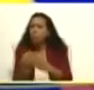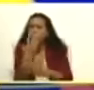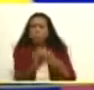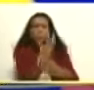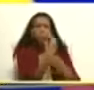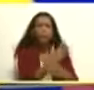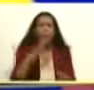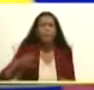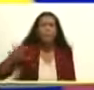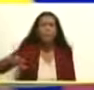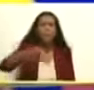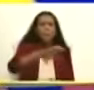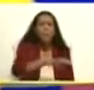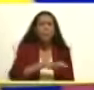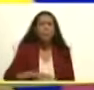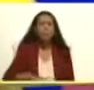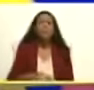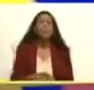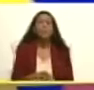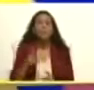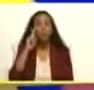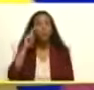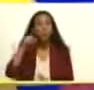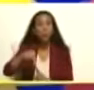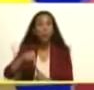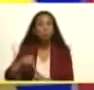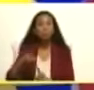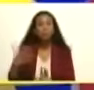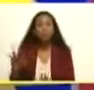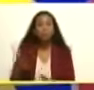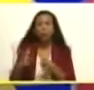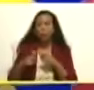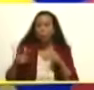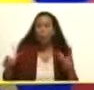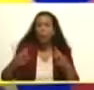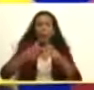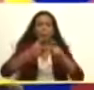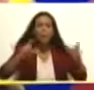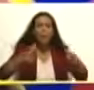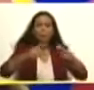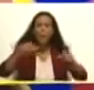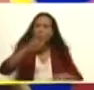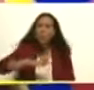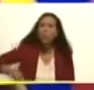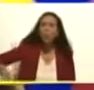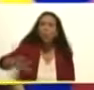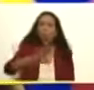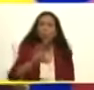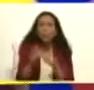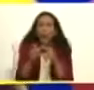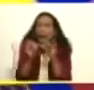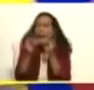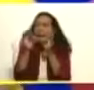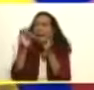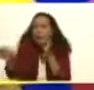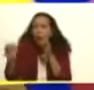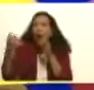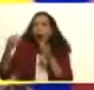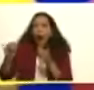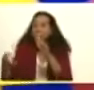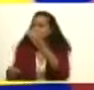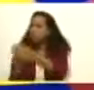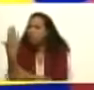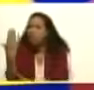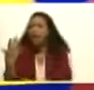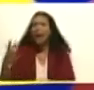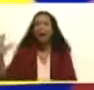con mucha moral espiritual, y es por ello que se ha ido expandiendo en todo lo largo y ancho del territorio nacional, con presencia en